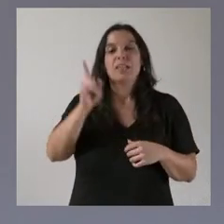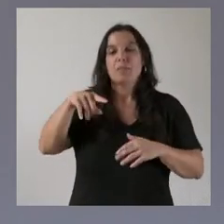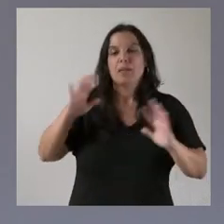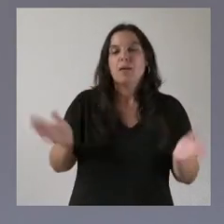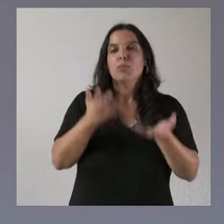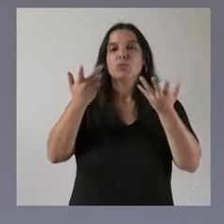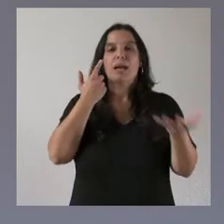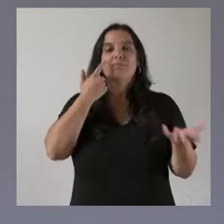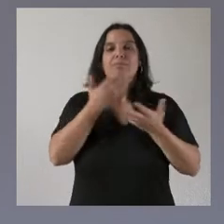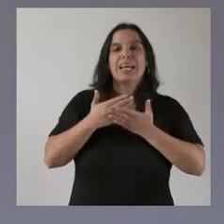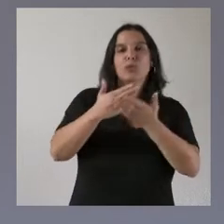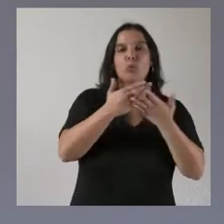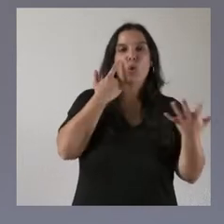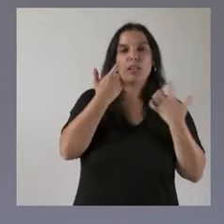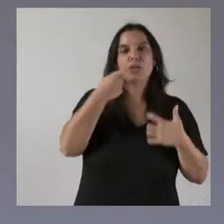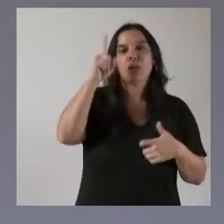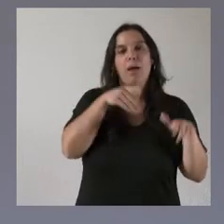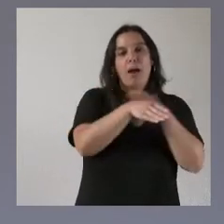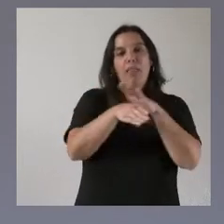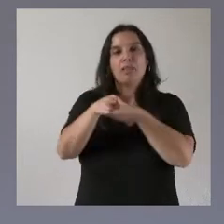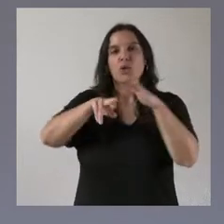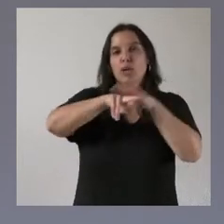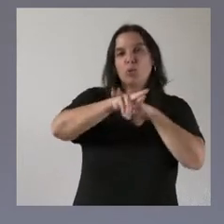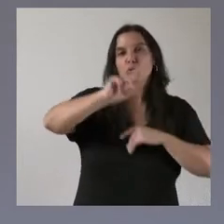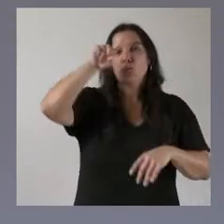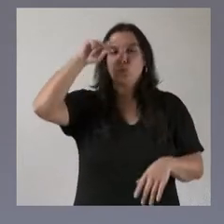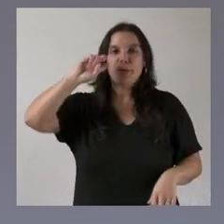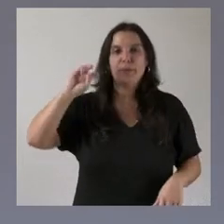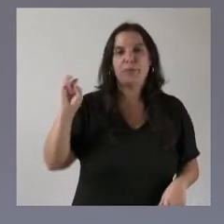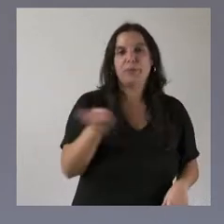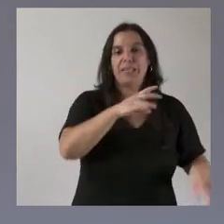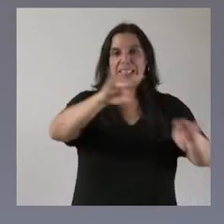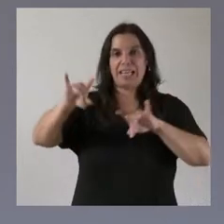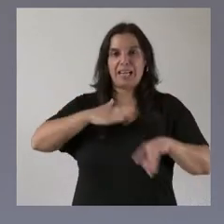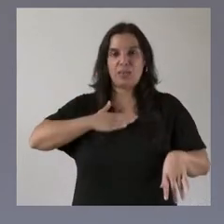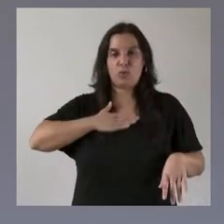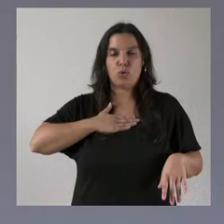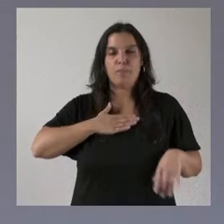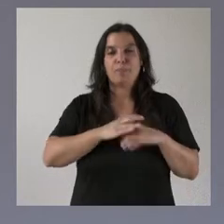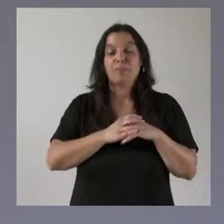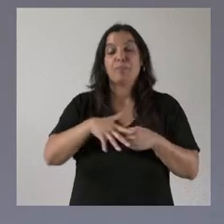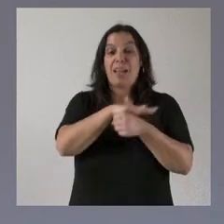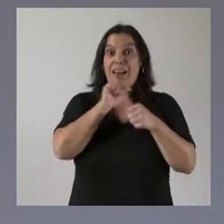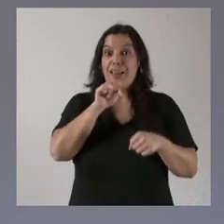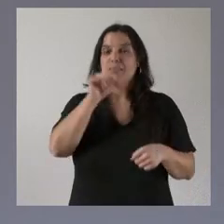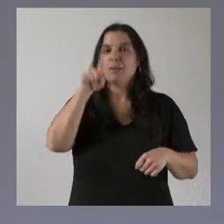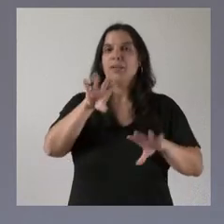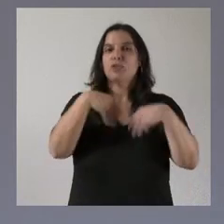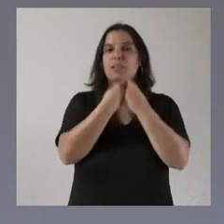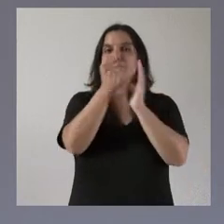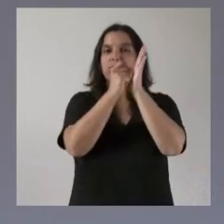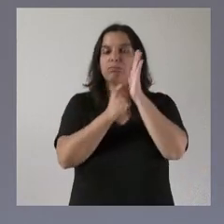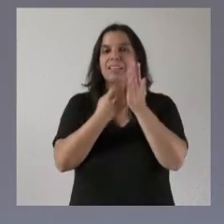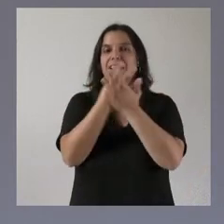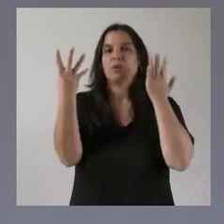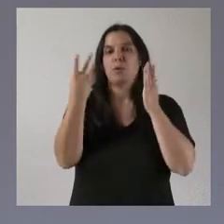artísticos y acceso a diferentes recursos culturales del territorio en este área se engloban un total de 19